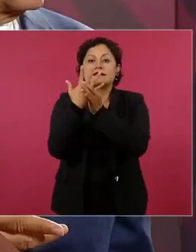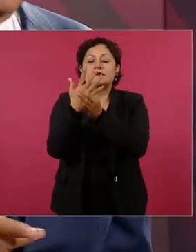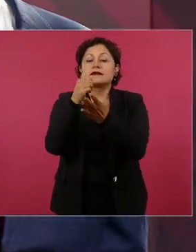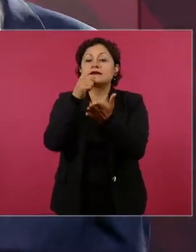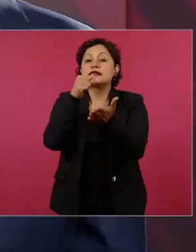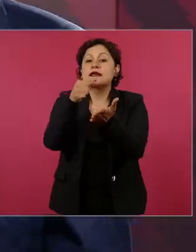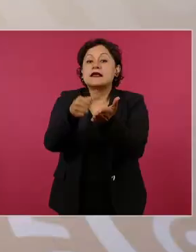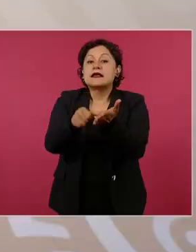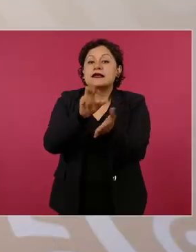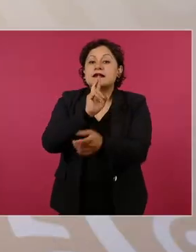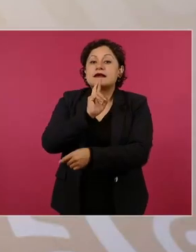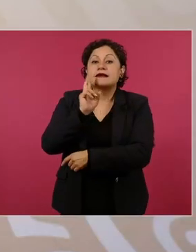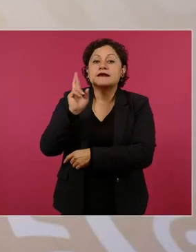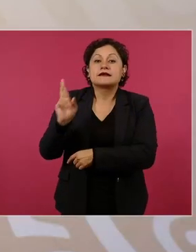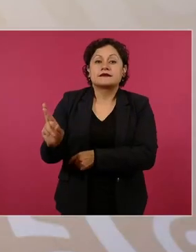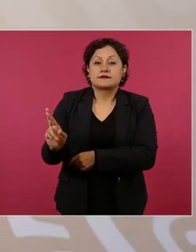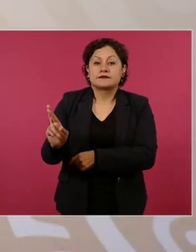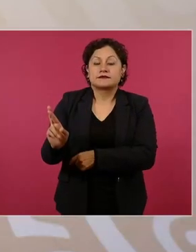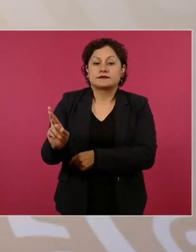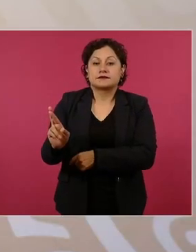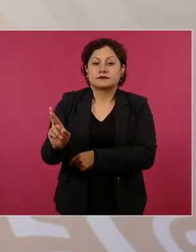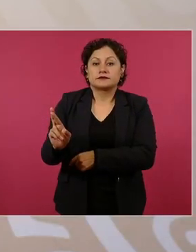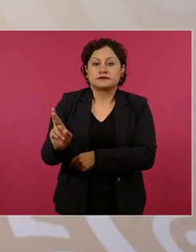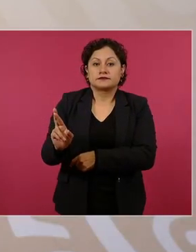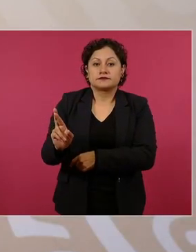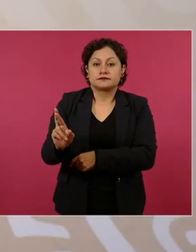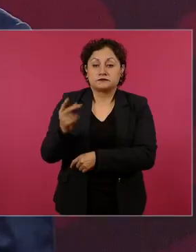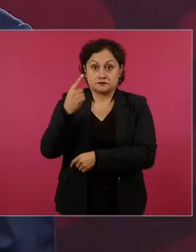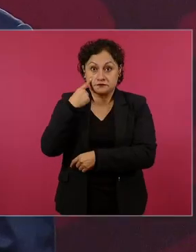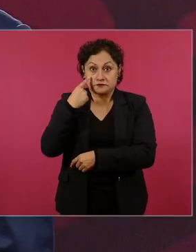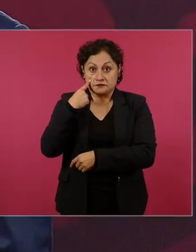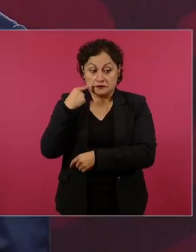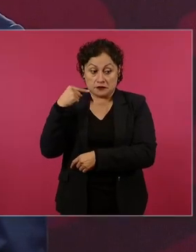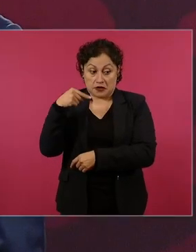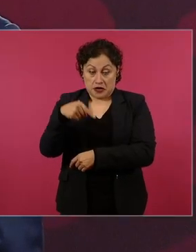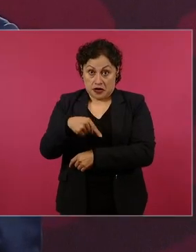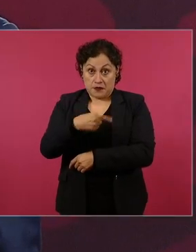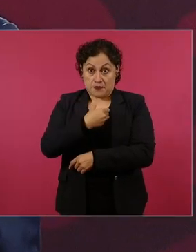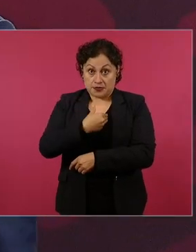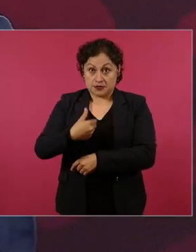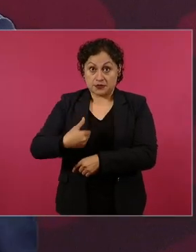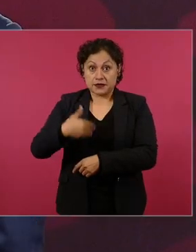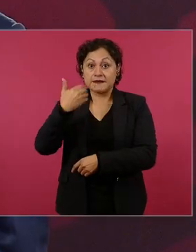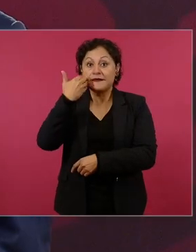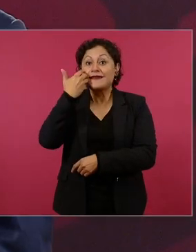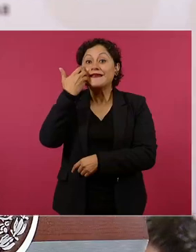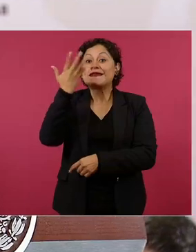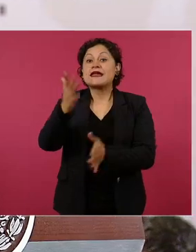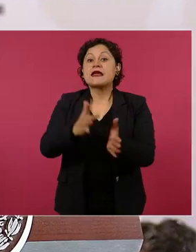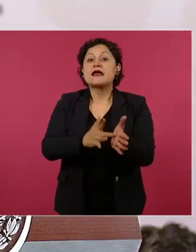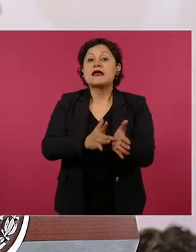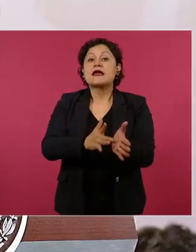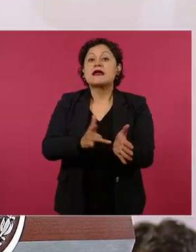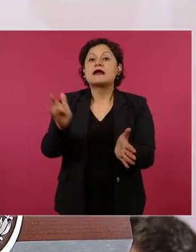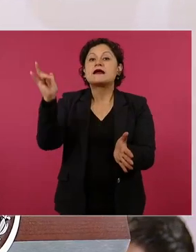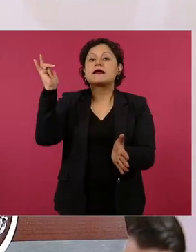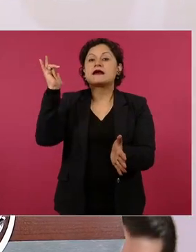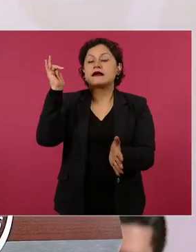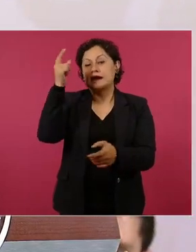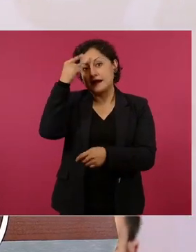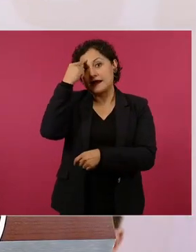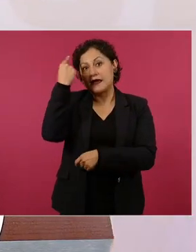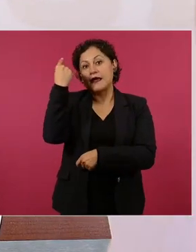Ministerio Público, este es el presidente que quiere, utilizar este caso